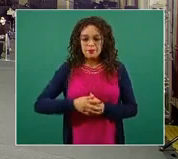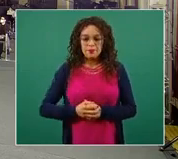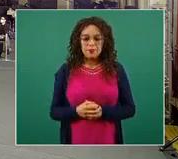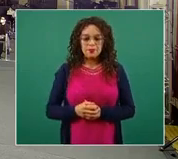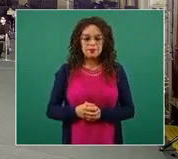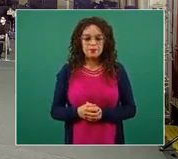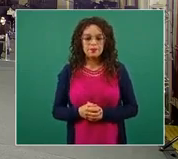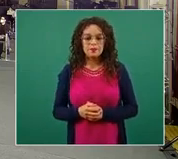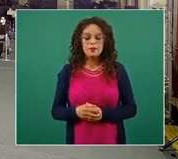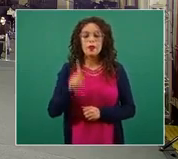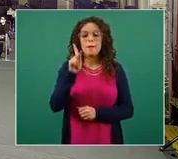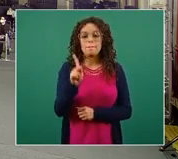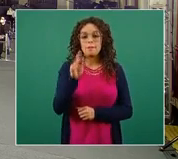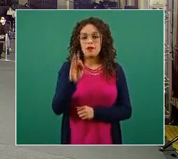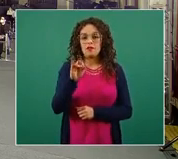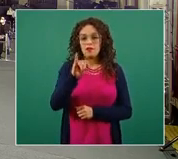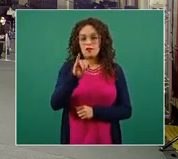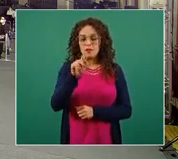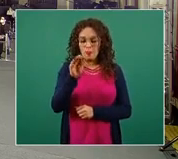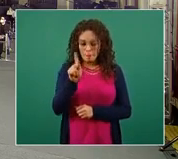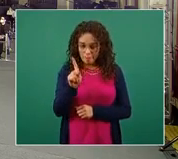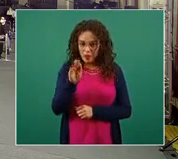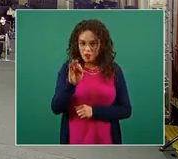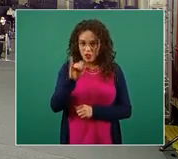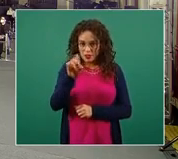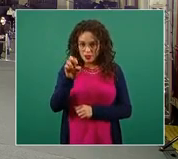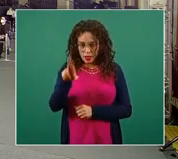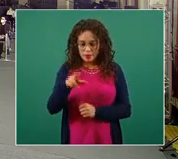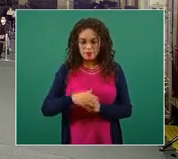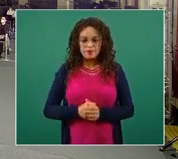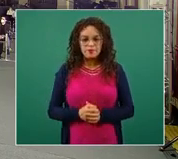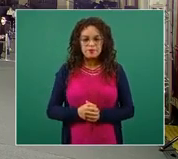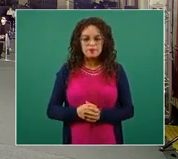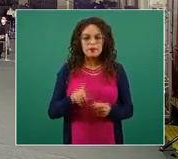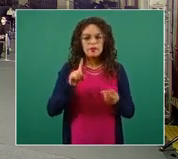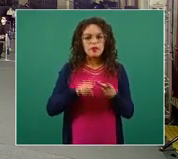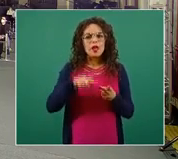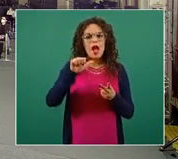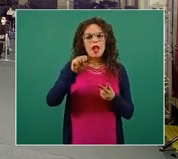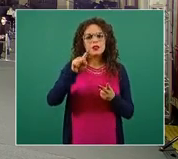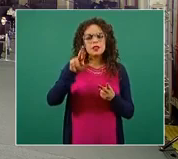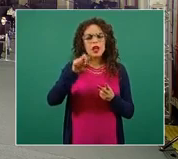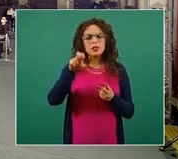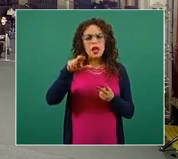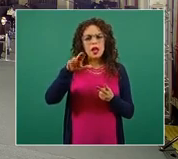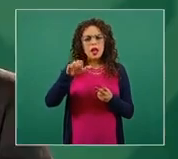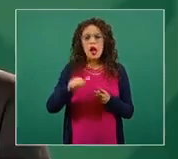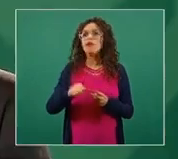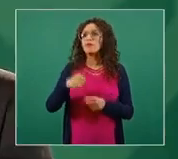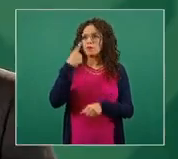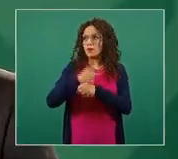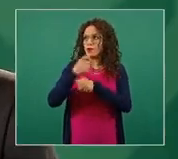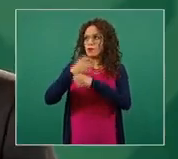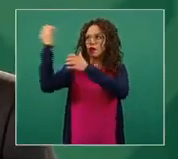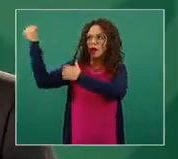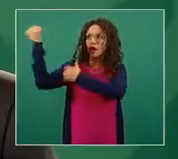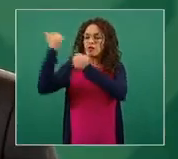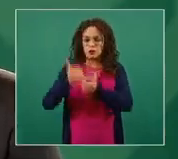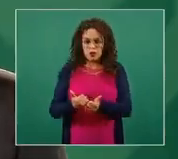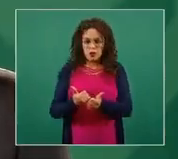De Pfizer y las de AstraZeneca. Llega un primer embarque este domingo con